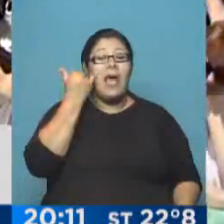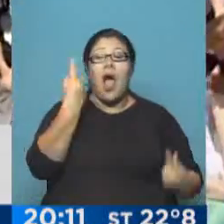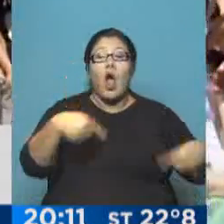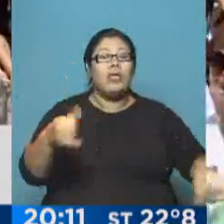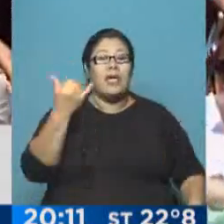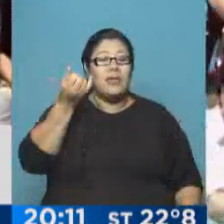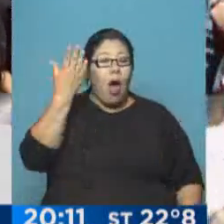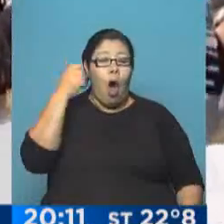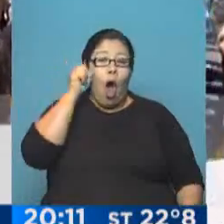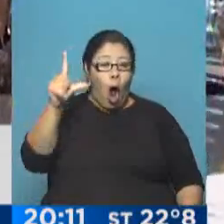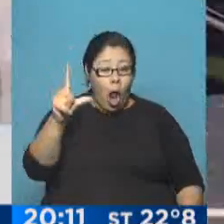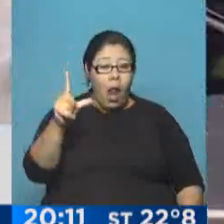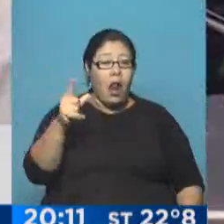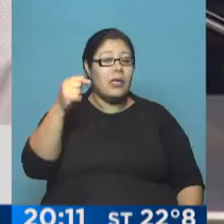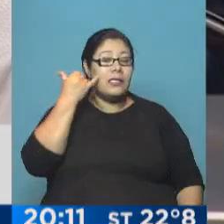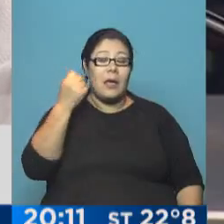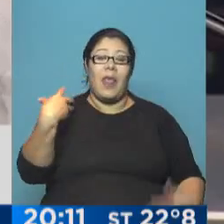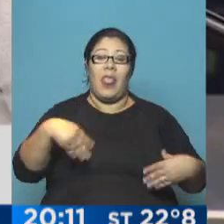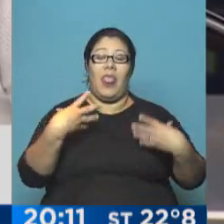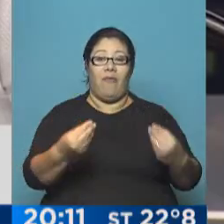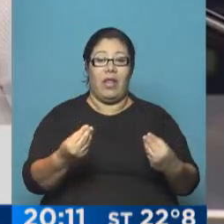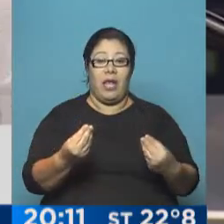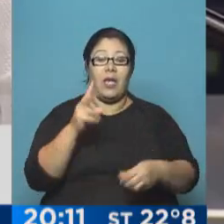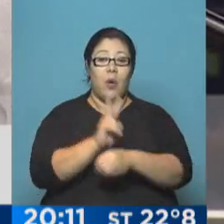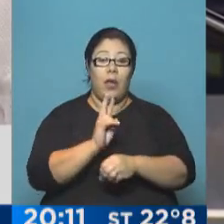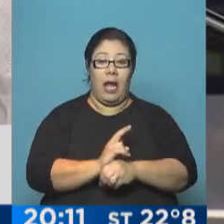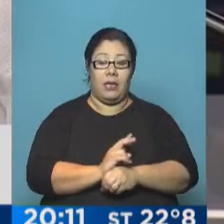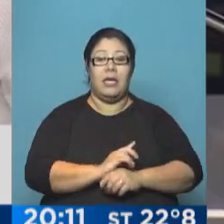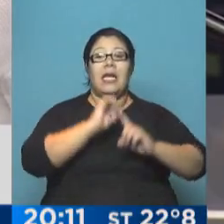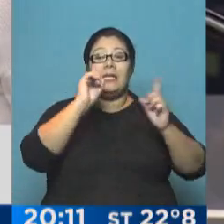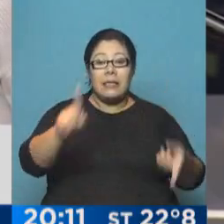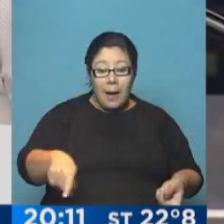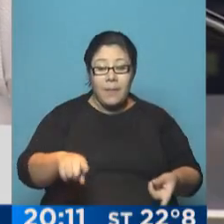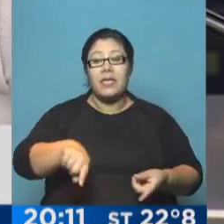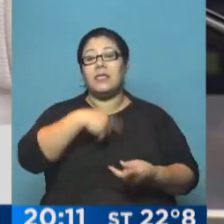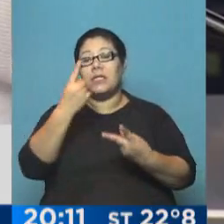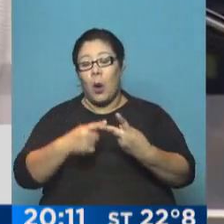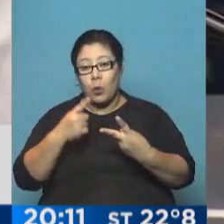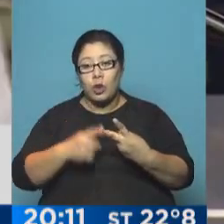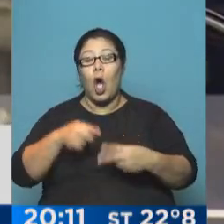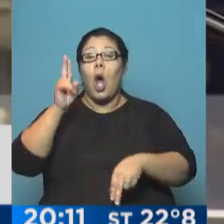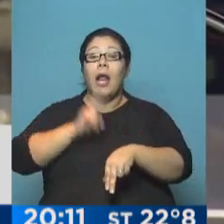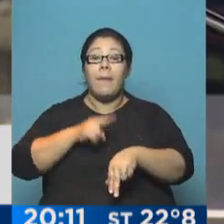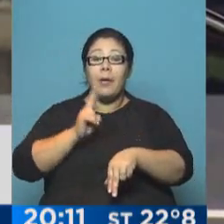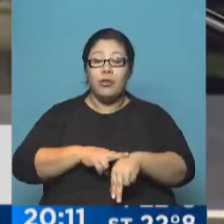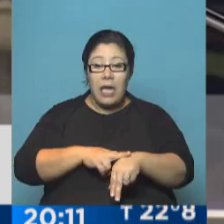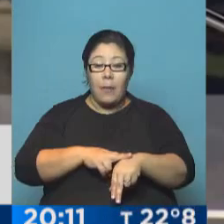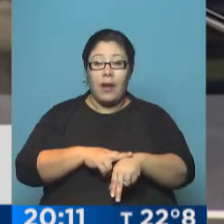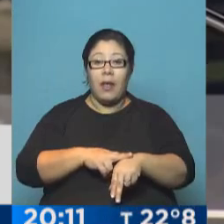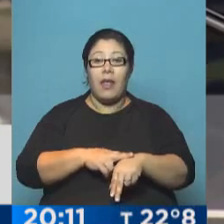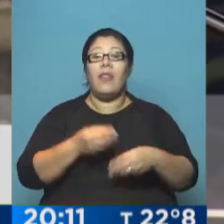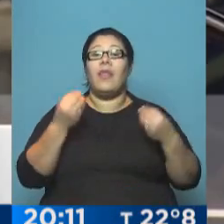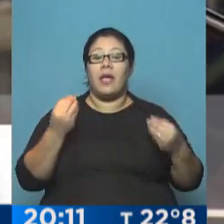construido. Por otra parte también, la inmensa responsabilidad de